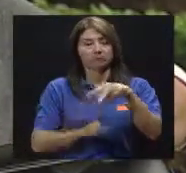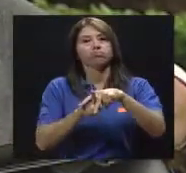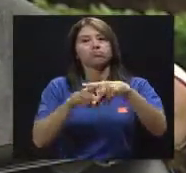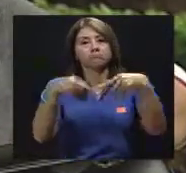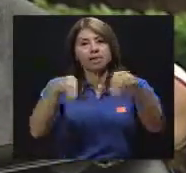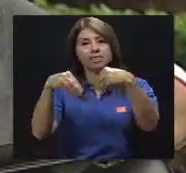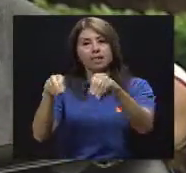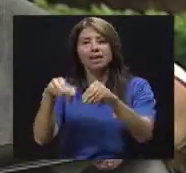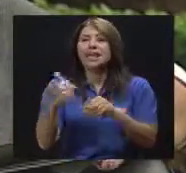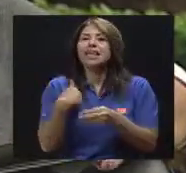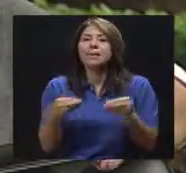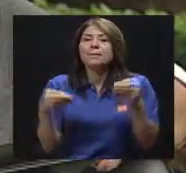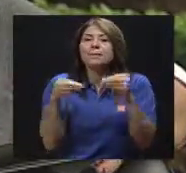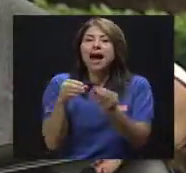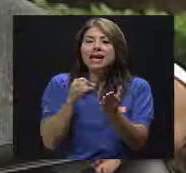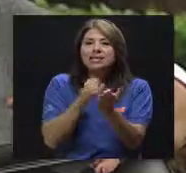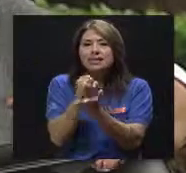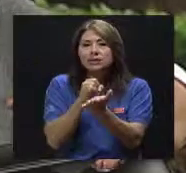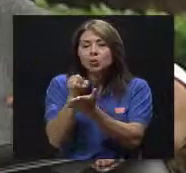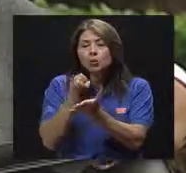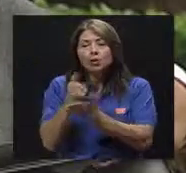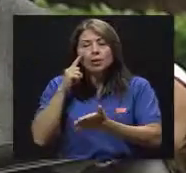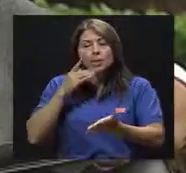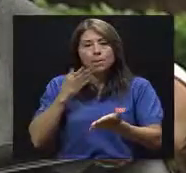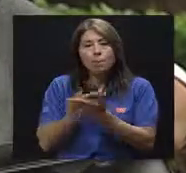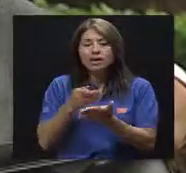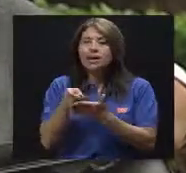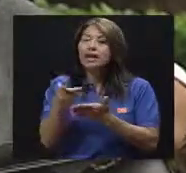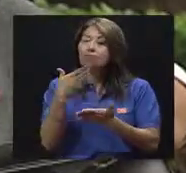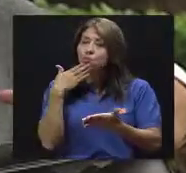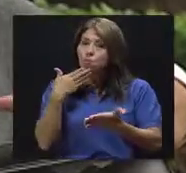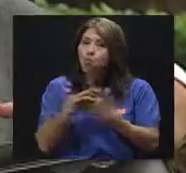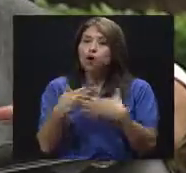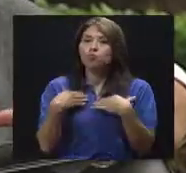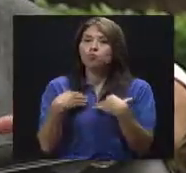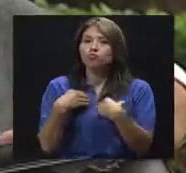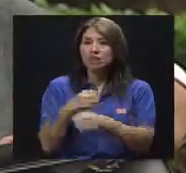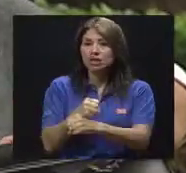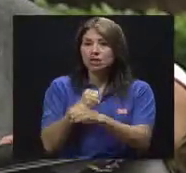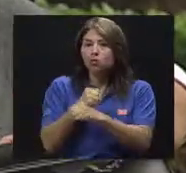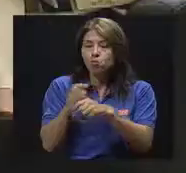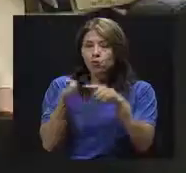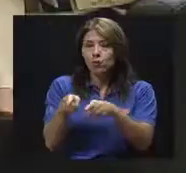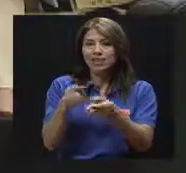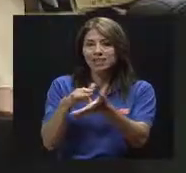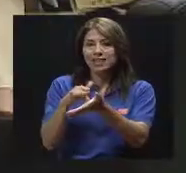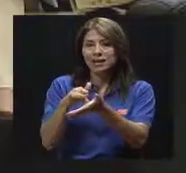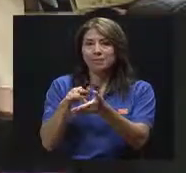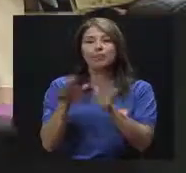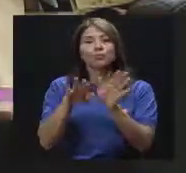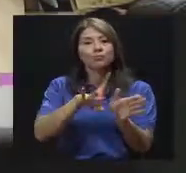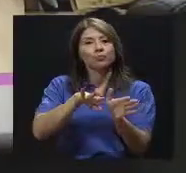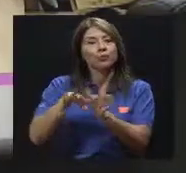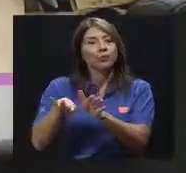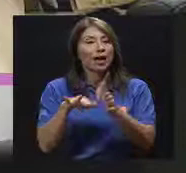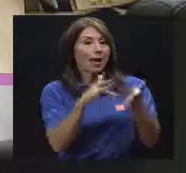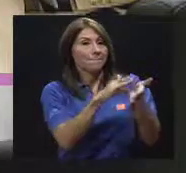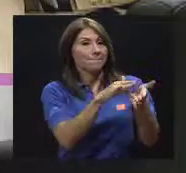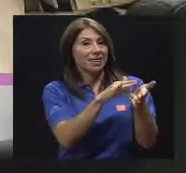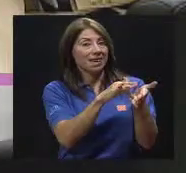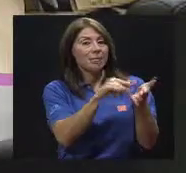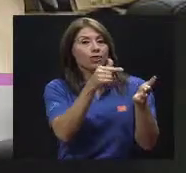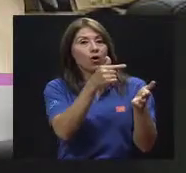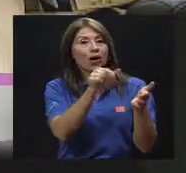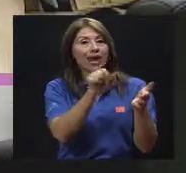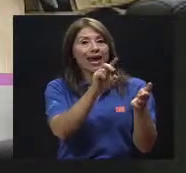el que tiene la mayor cantidad de estudios que demuestran la eficacia y la seguridad de la molécula específica. El medicamento genérico, que